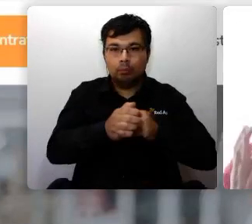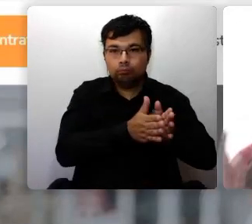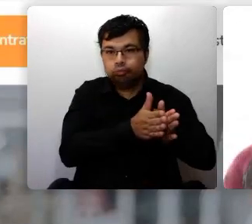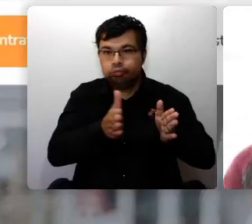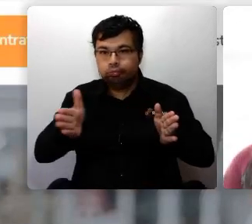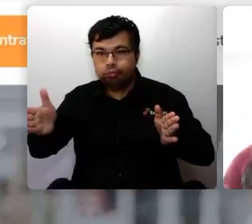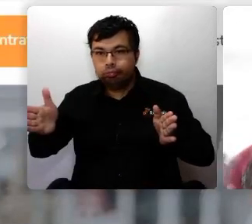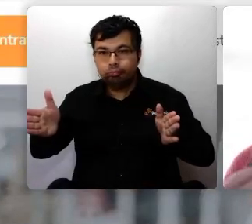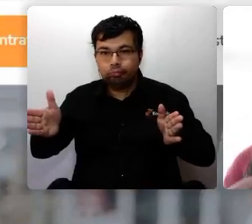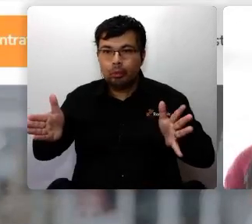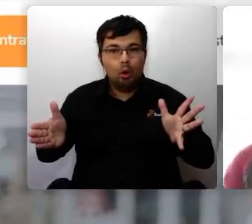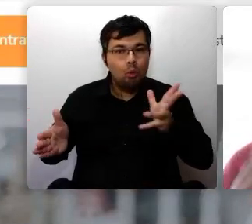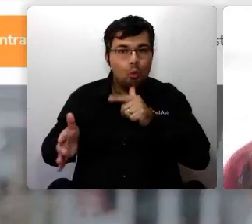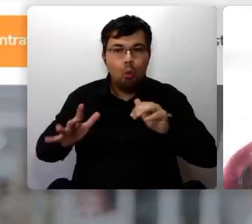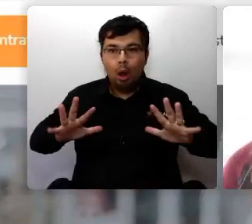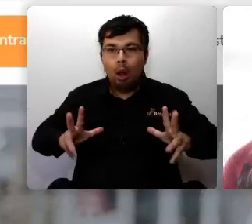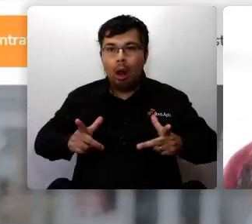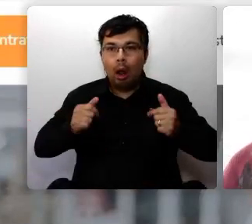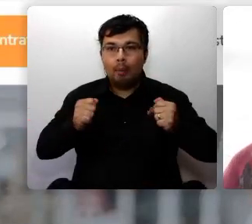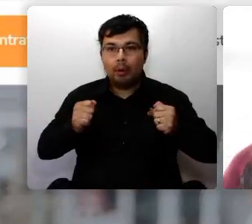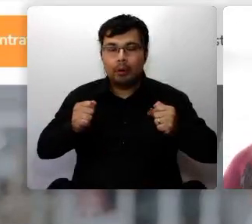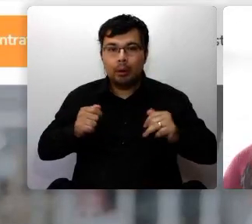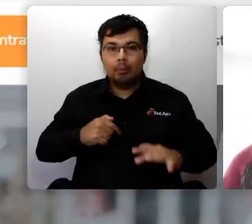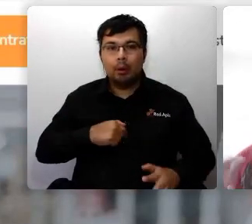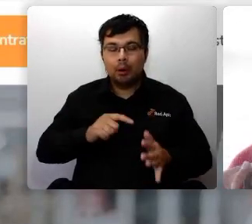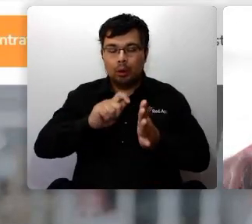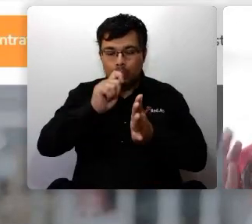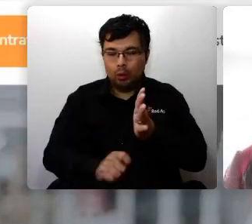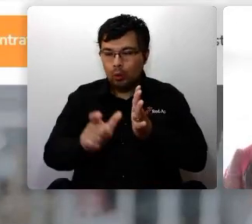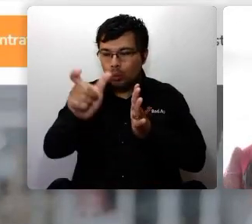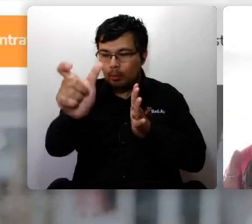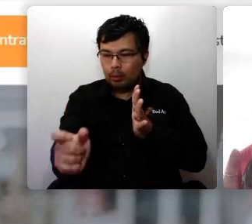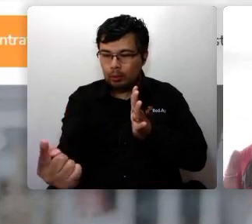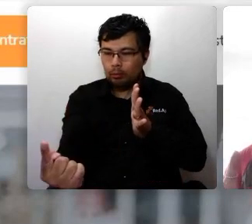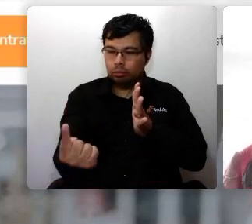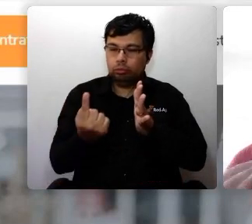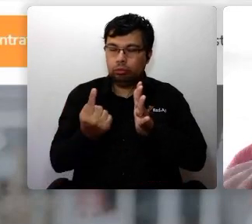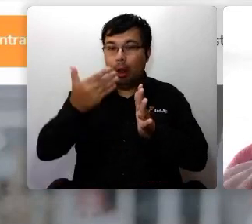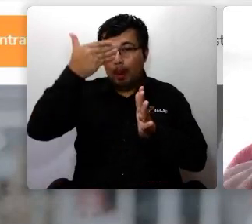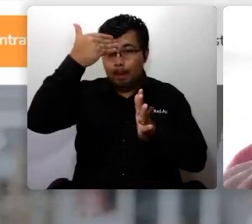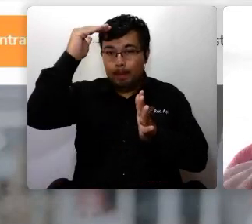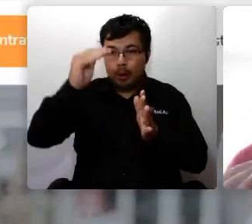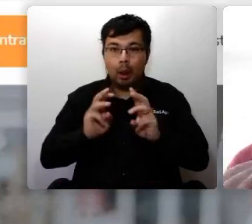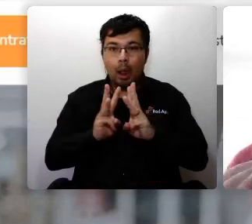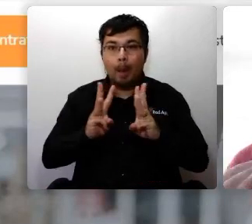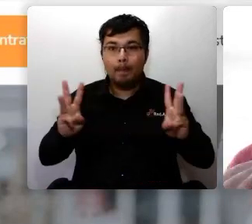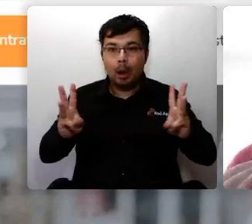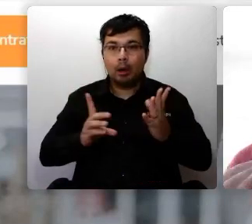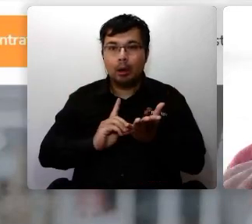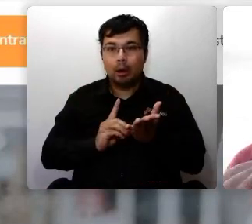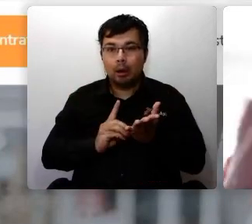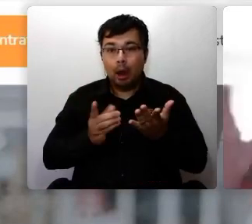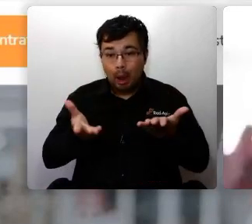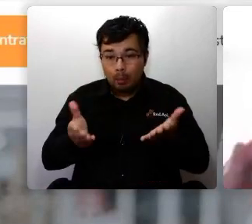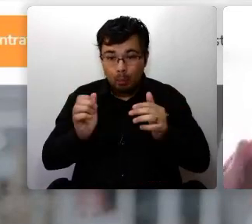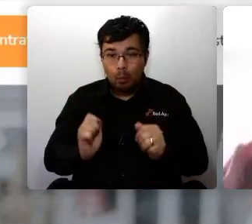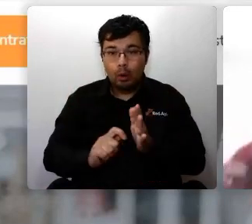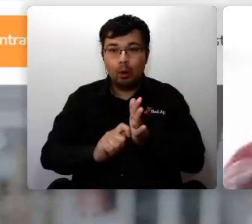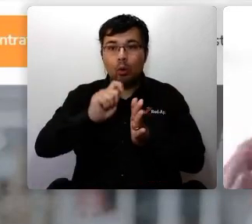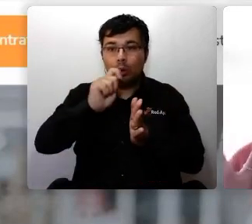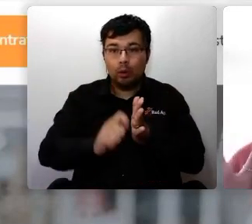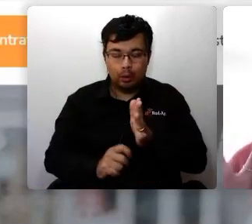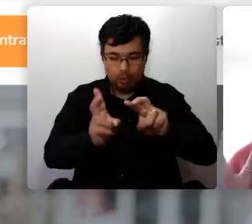No tengo capacidad para contratar un experto de marketing digital. Bueno, aquí yo puedo contratar quizás que me arme la estrategia por ciertas